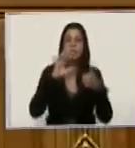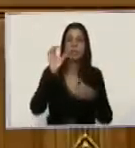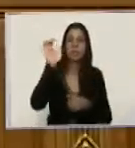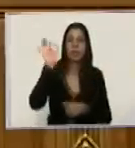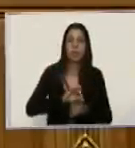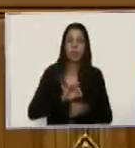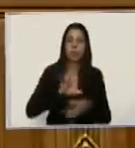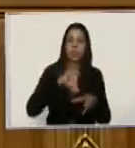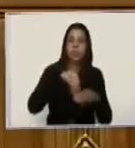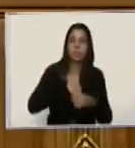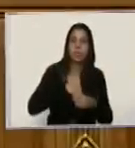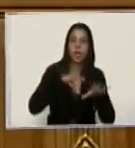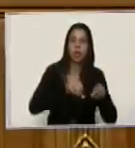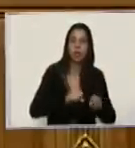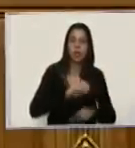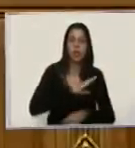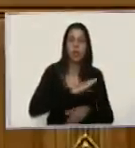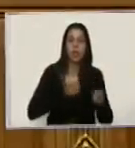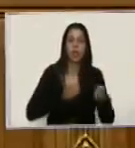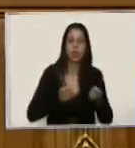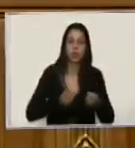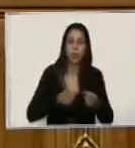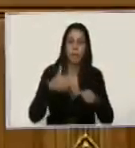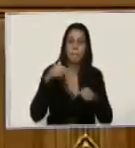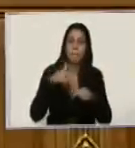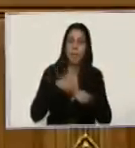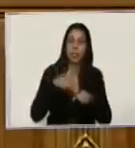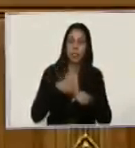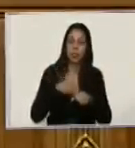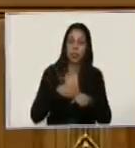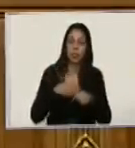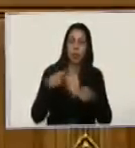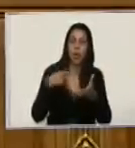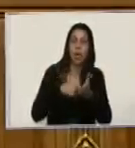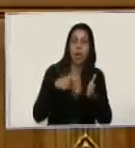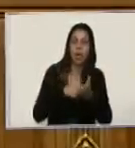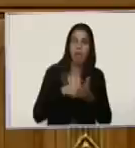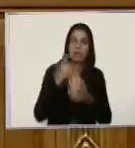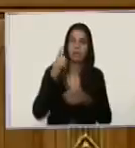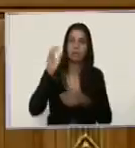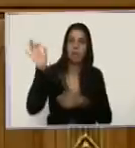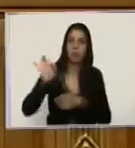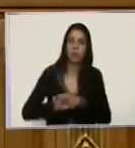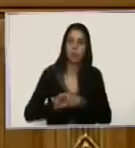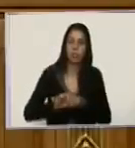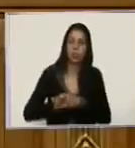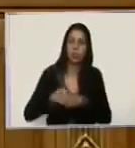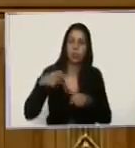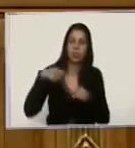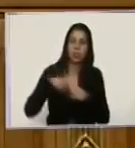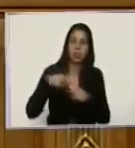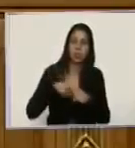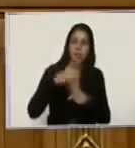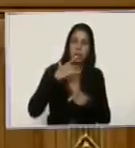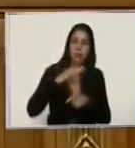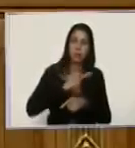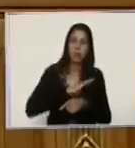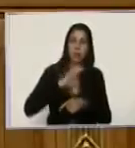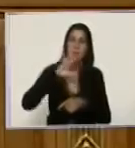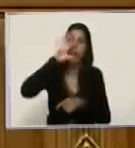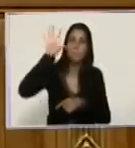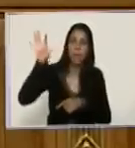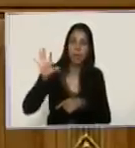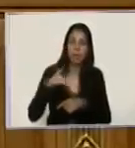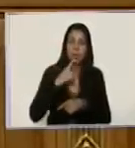manos del Estado. Y se me olvidaba, en petróleo y en gas, que tenemos 100% de capital extranjero en las